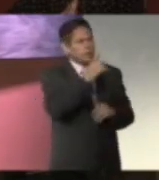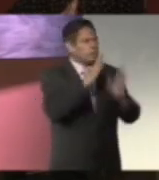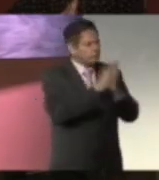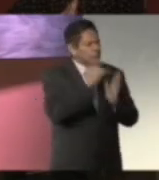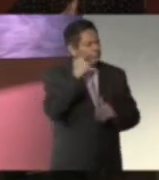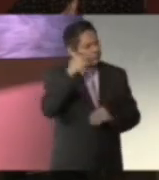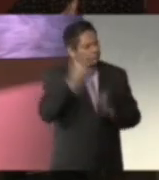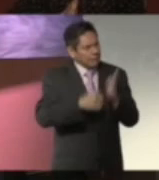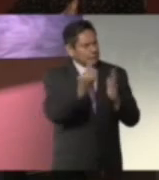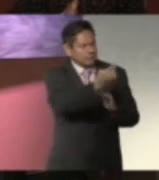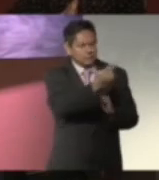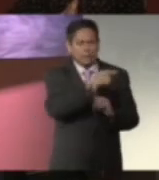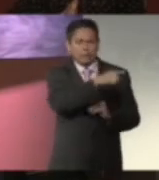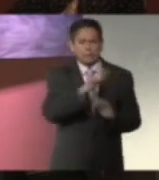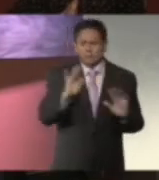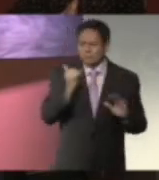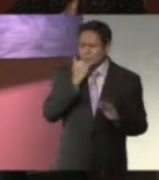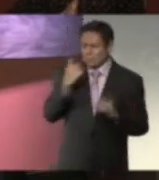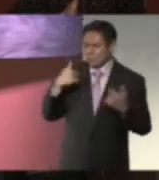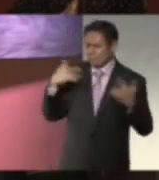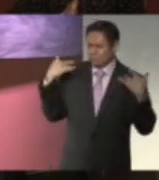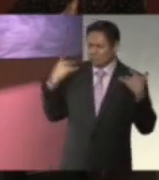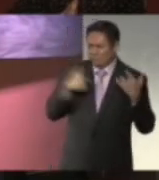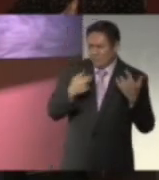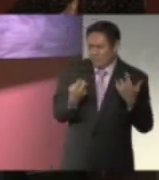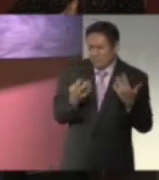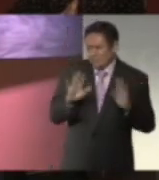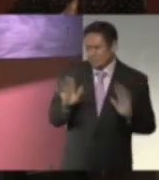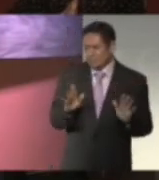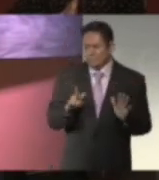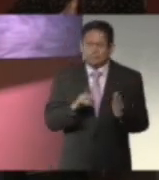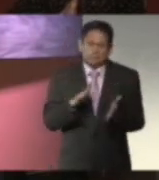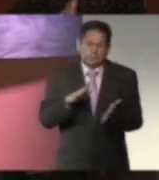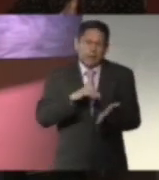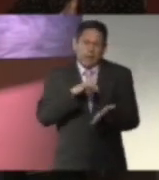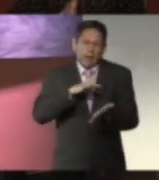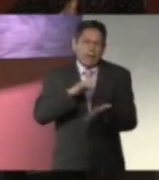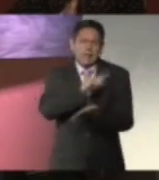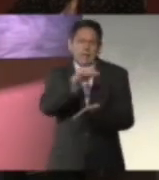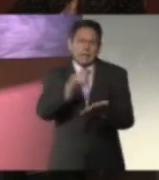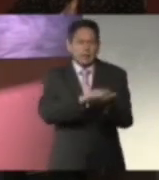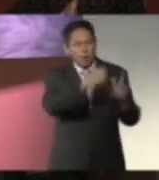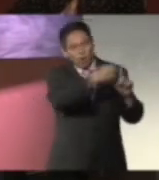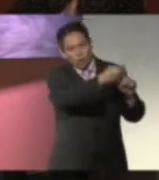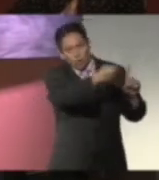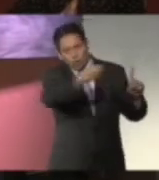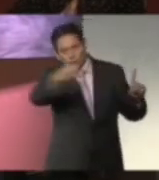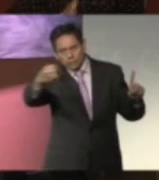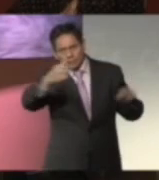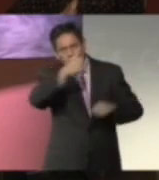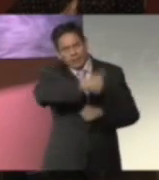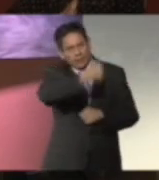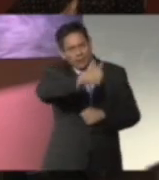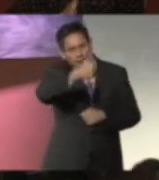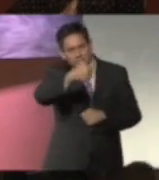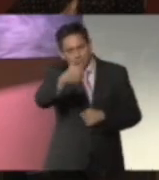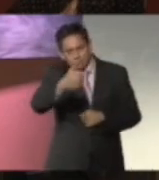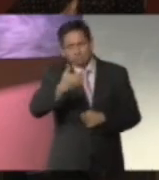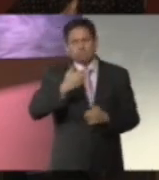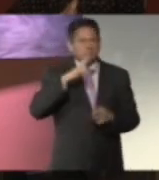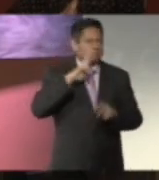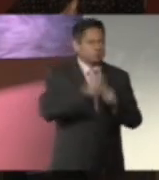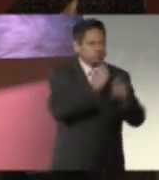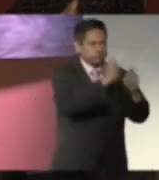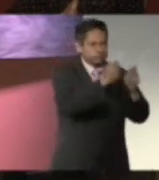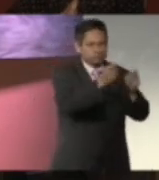atribuciones, ¿no? La legalidad, el principio del derecho a que las instituciones pueden hacer lo que les está